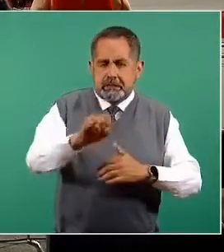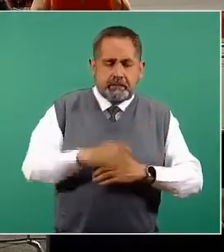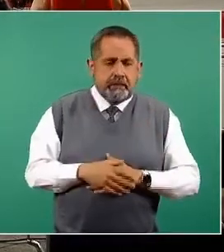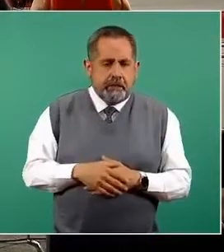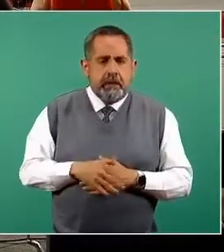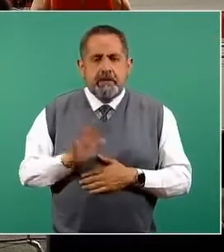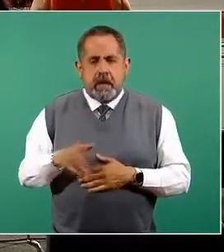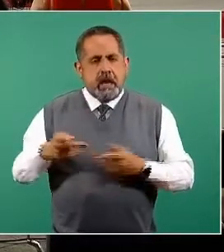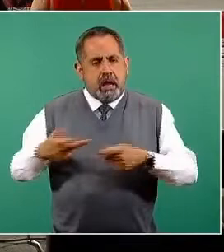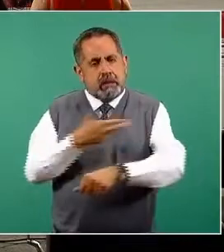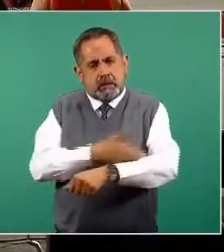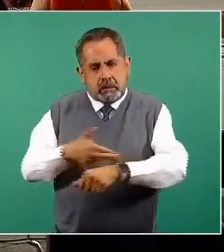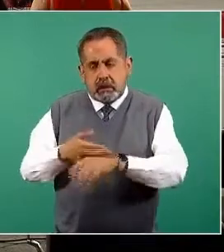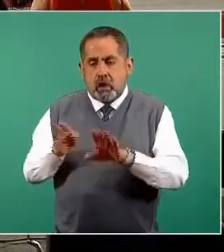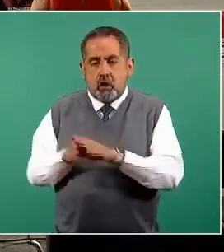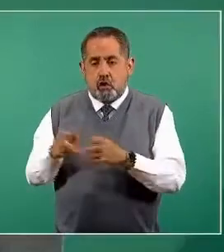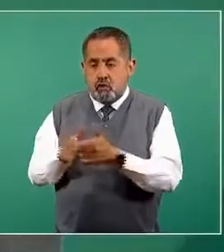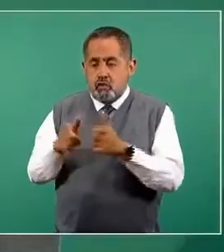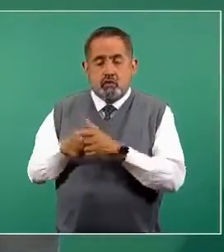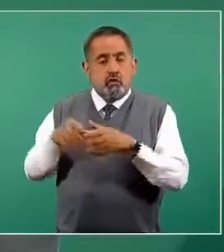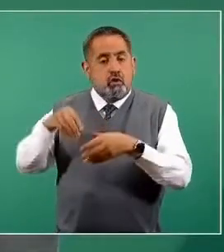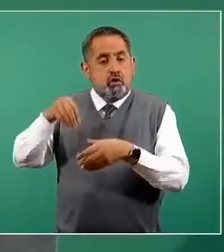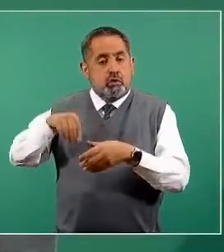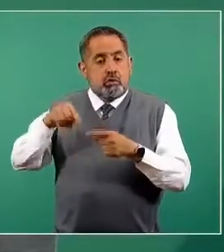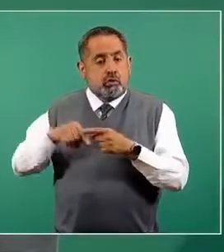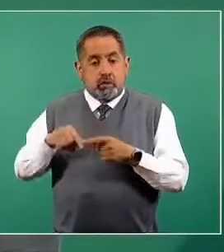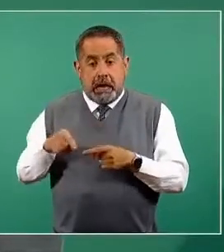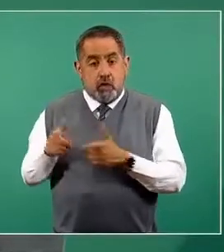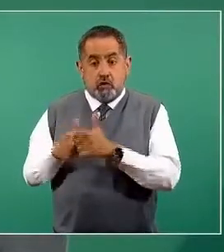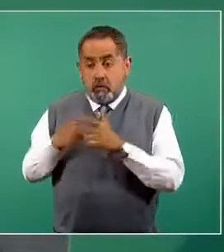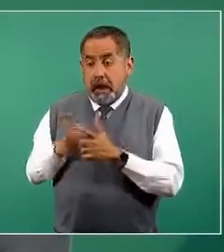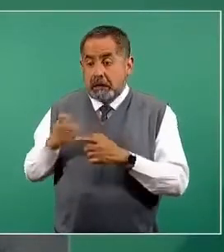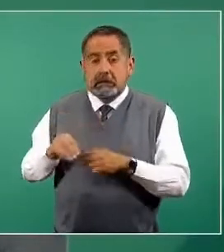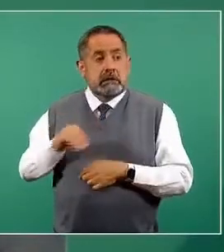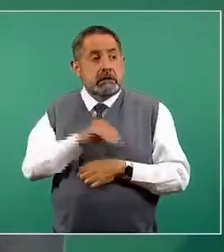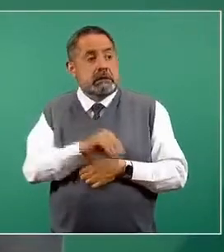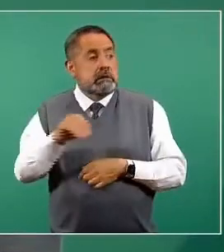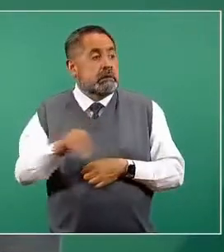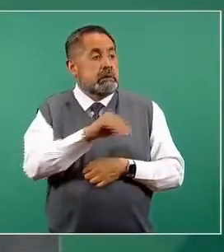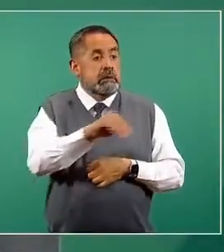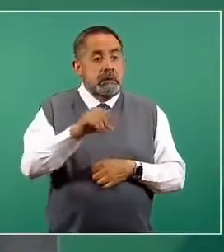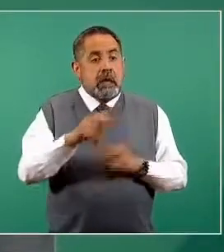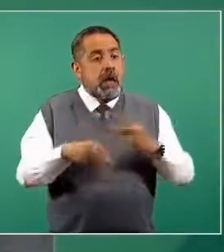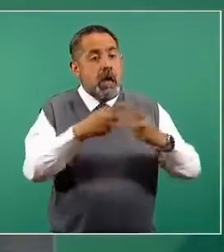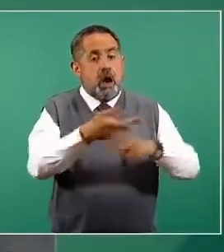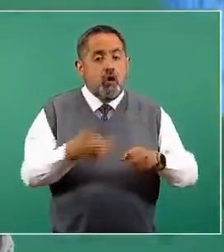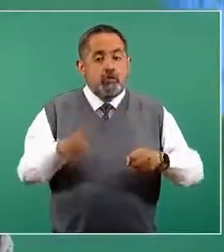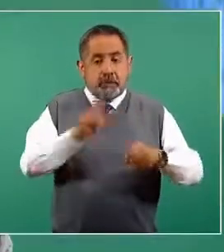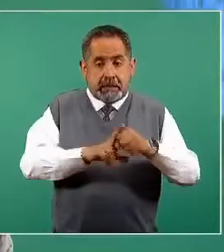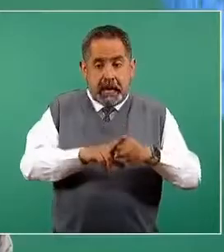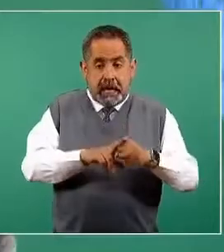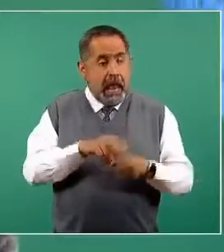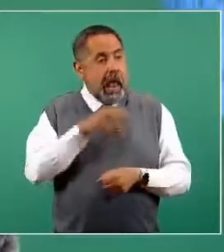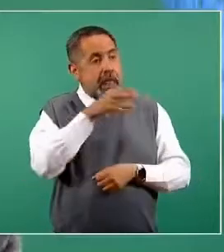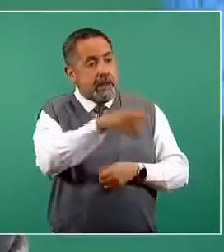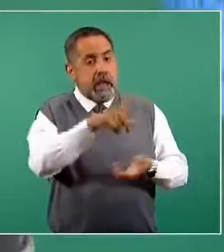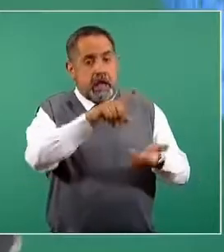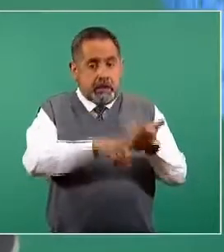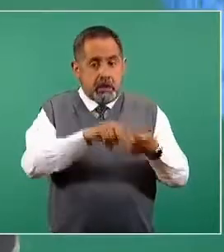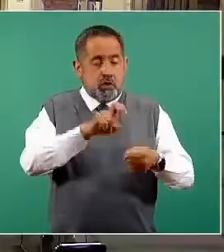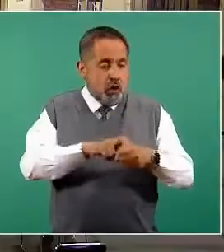está programada una unidad operativa de Correcaminos para ir al hospital y vacunarles en el